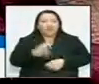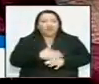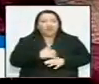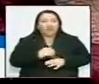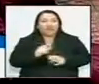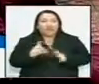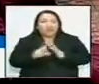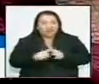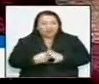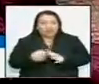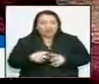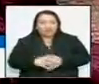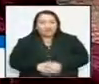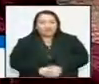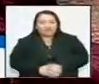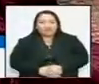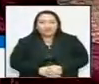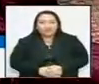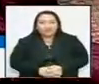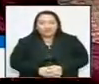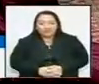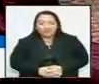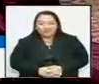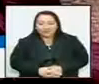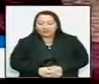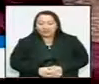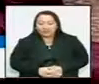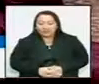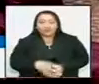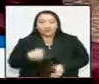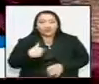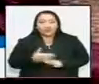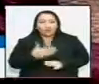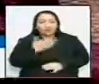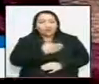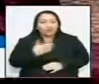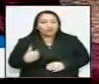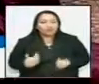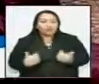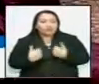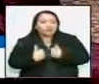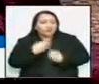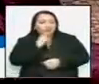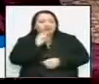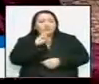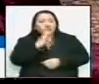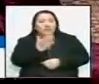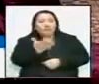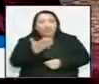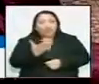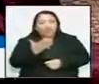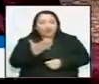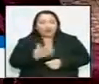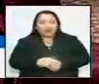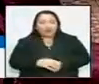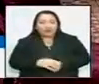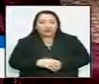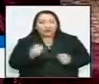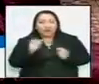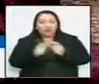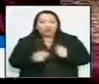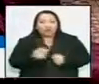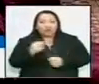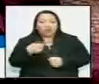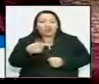inicios de la legislatura, hice como presidente mío una indicación, una solicitud de parte del